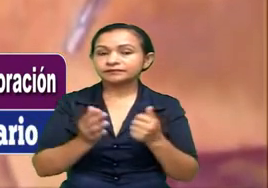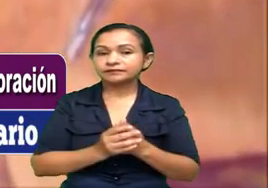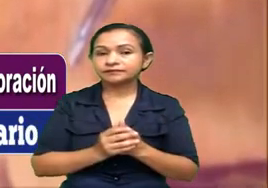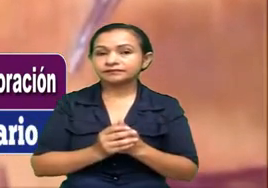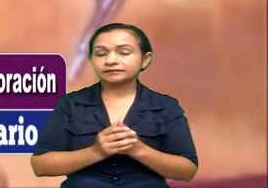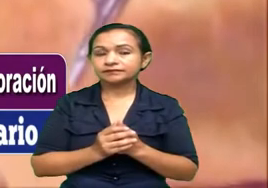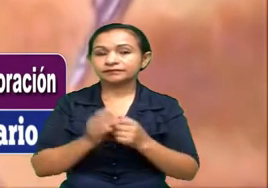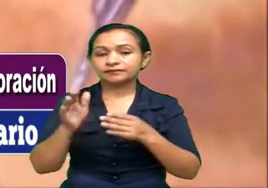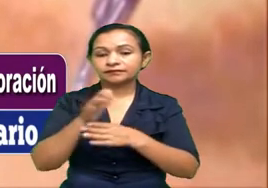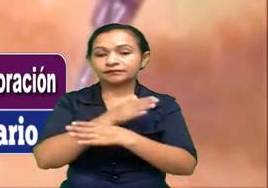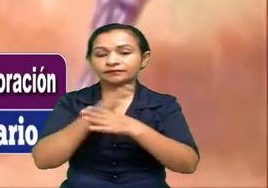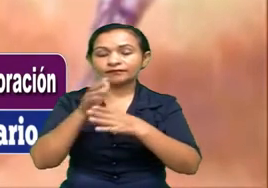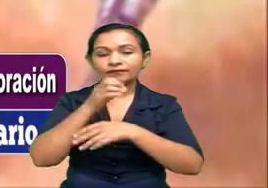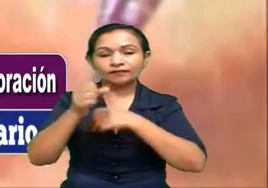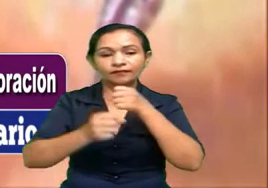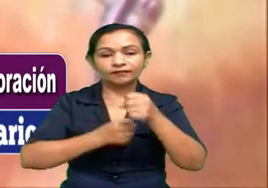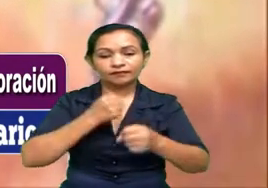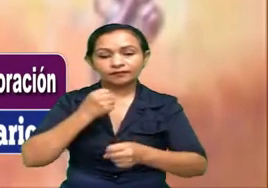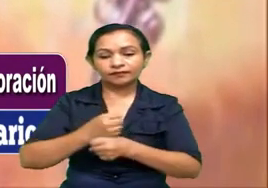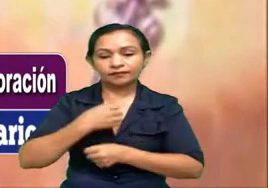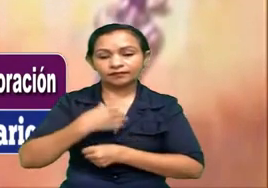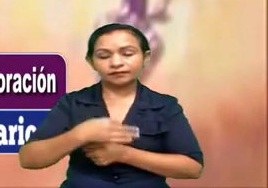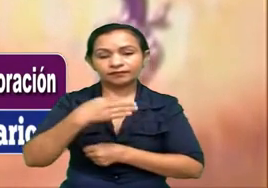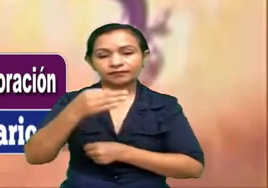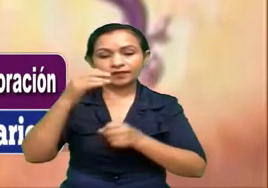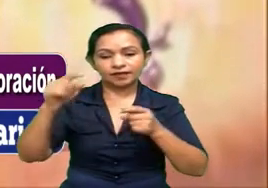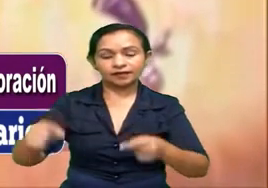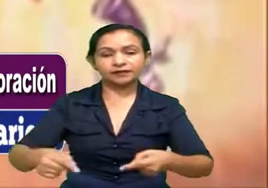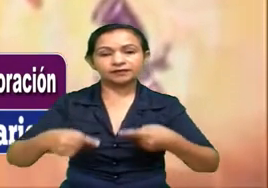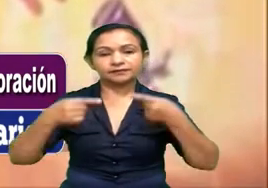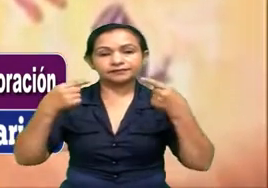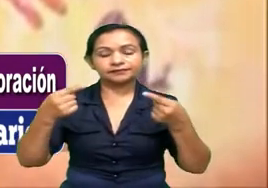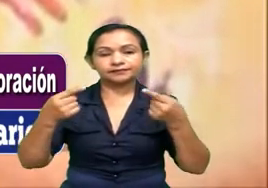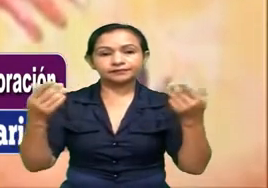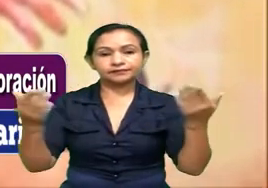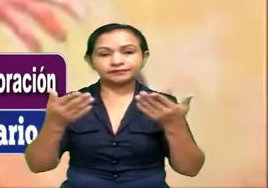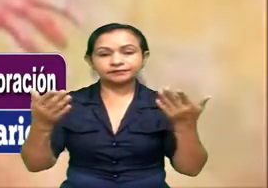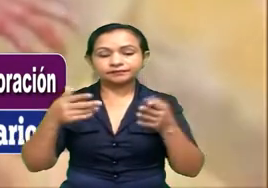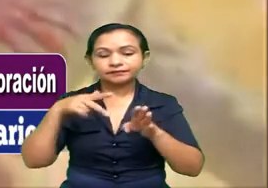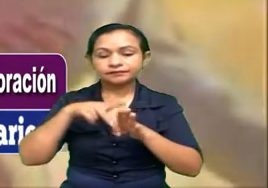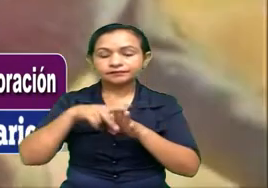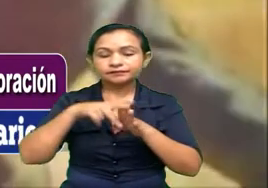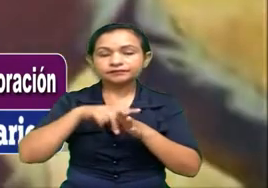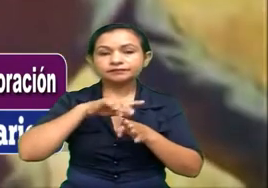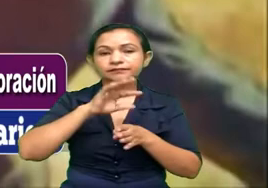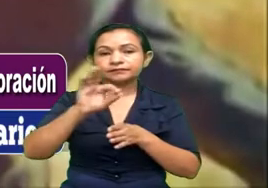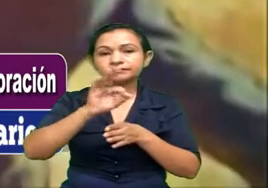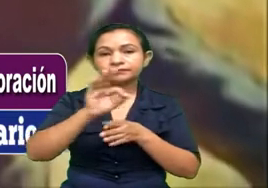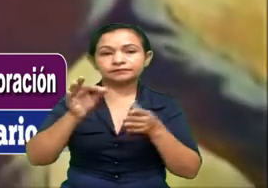los momentos, los años previos a este enfrentamiento en la Hacienda San Jacinto,